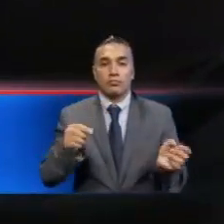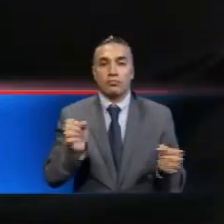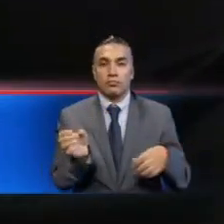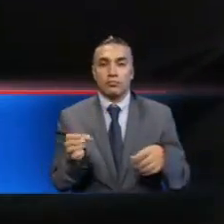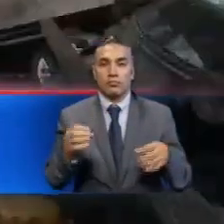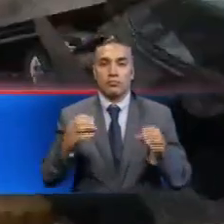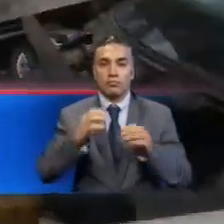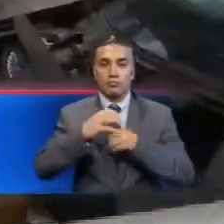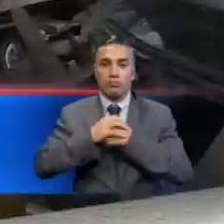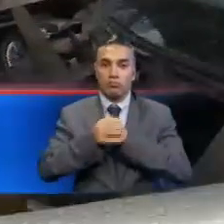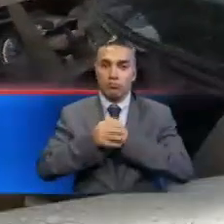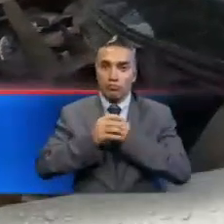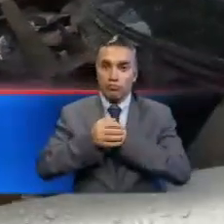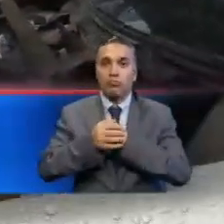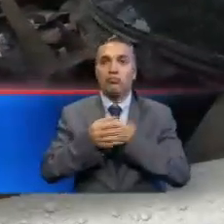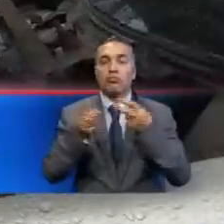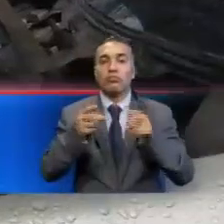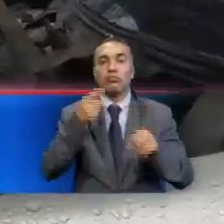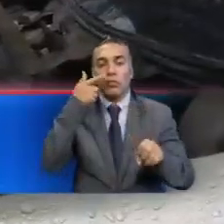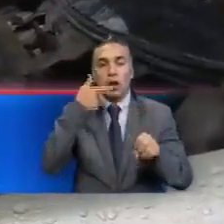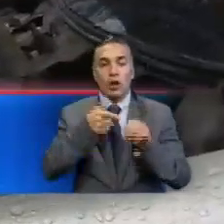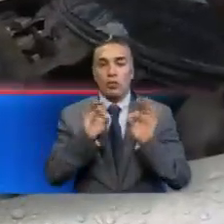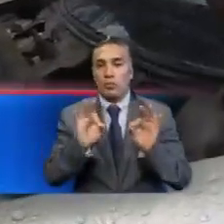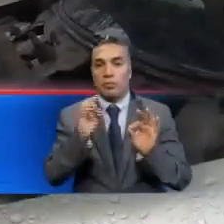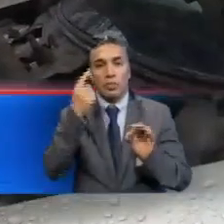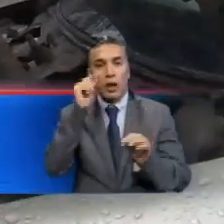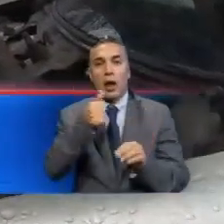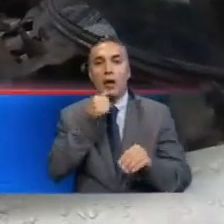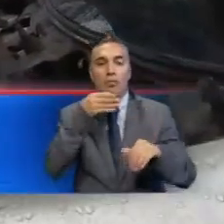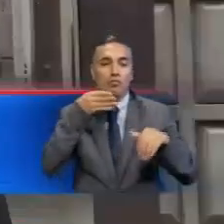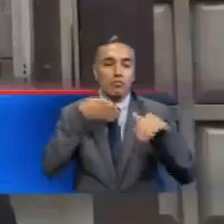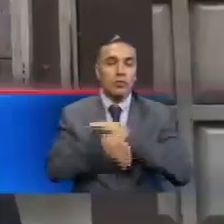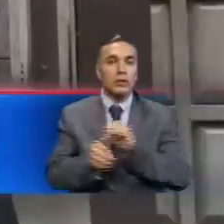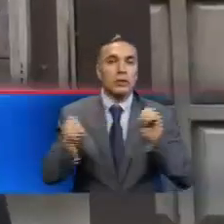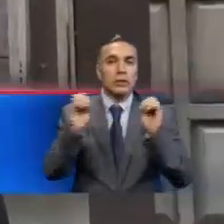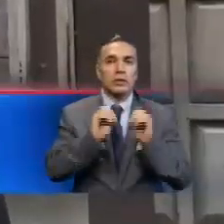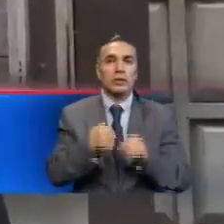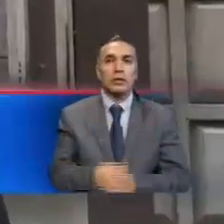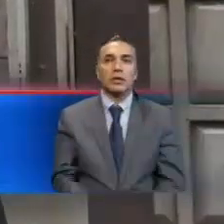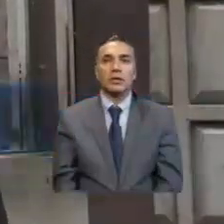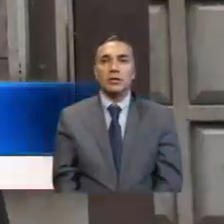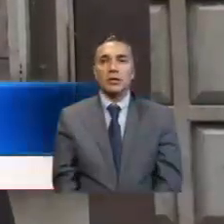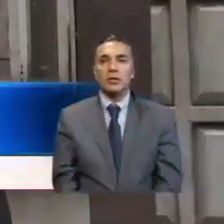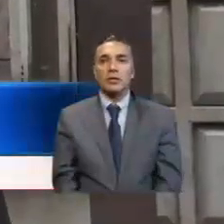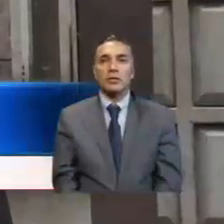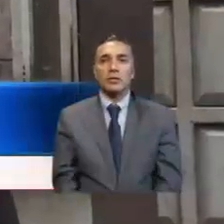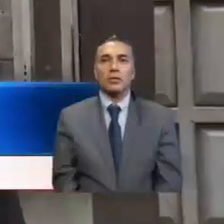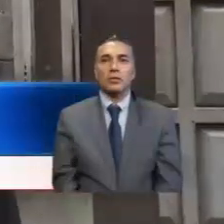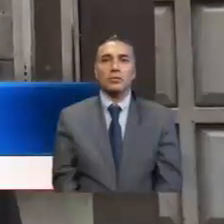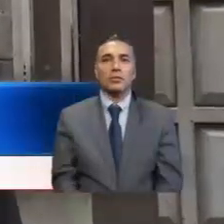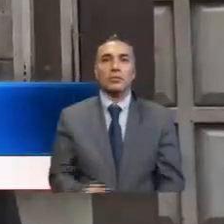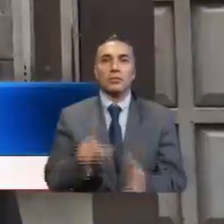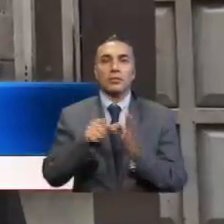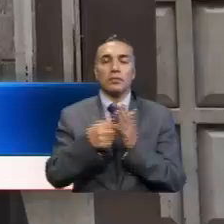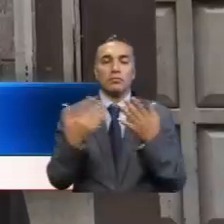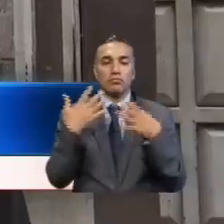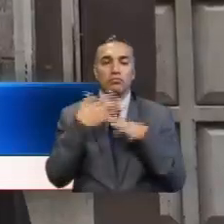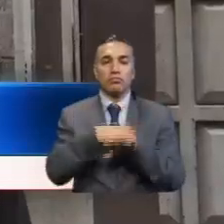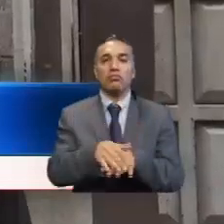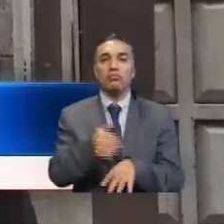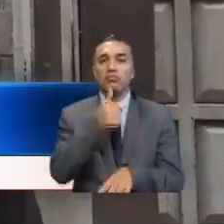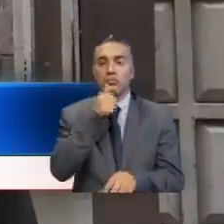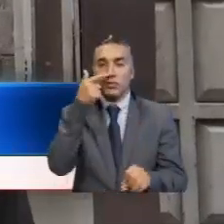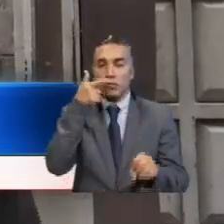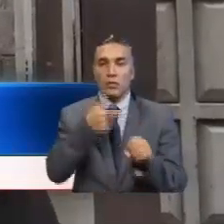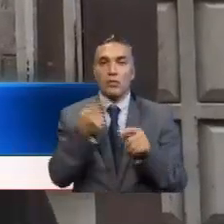así como el buen estado de la bomba de gasolina para evitar que el agua ingrese a esta. Realmente se va a mezclar gasolina con agua y van a tener